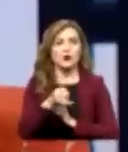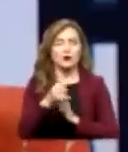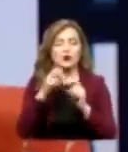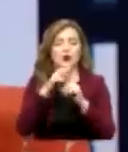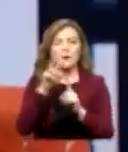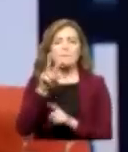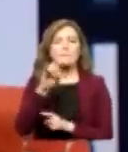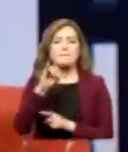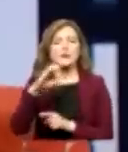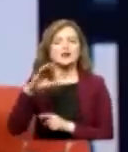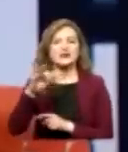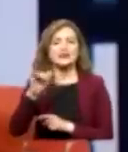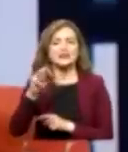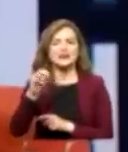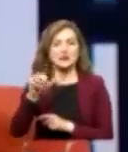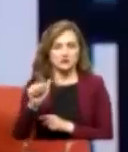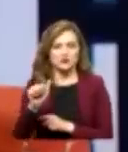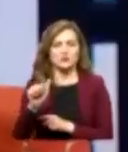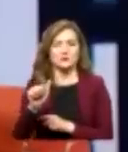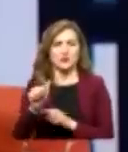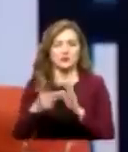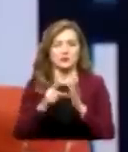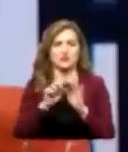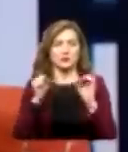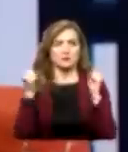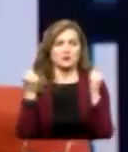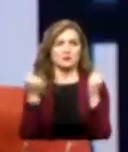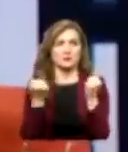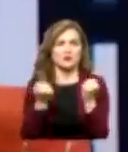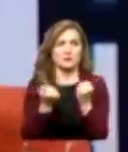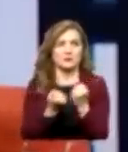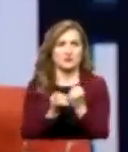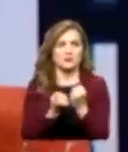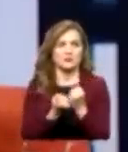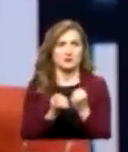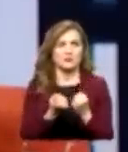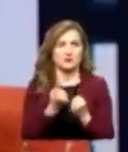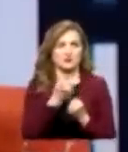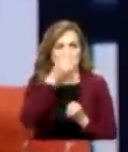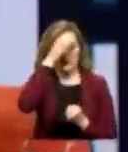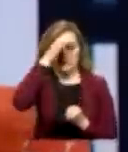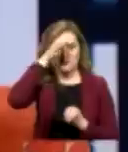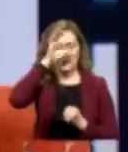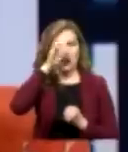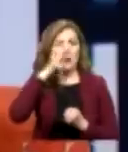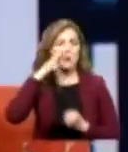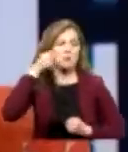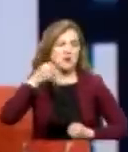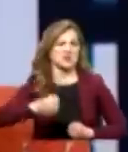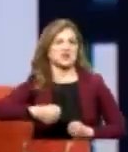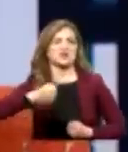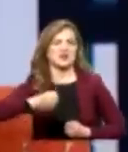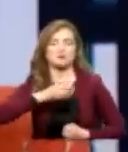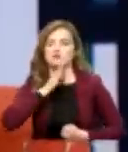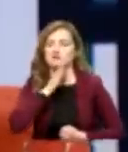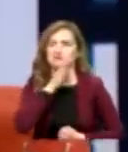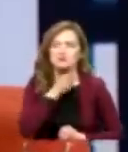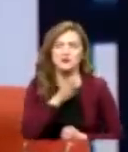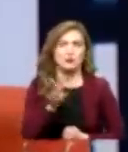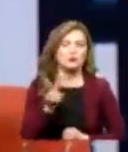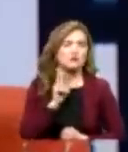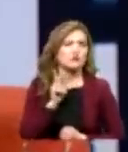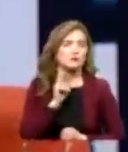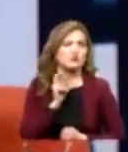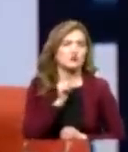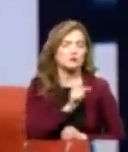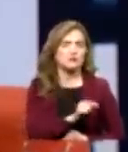es caer en esto, ¿no? Que la sociedad te mantiene una cultura machista y que siempre tiene que ser la víctima la que